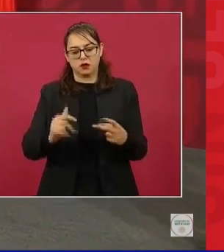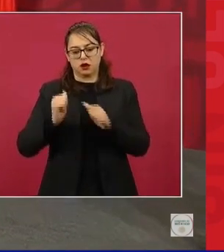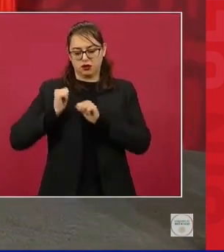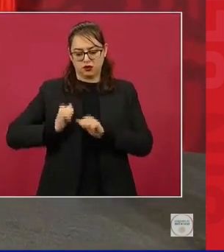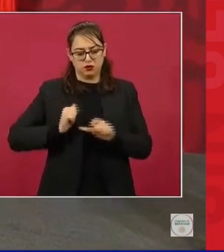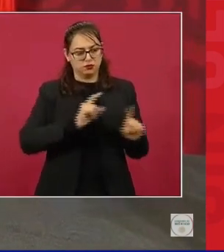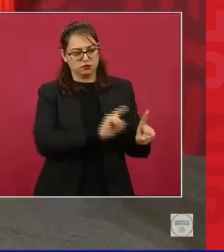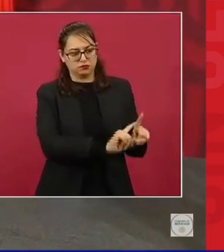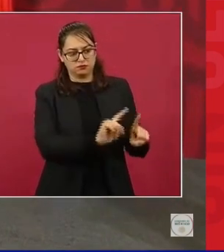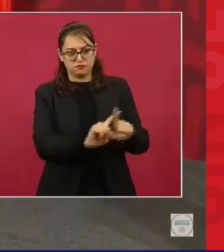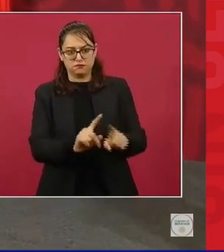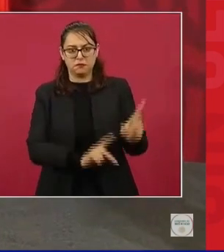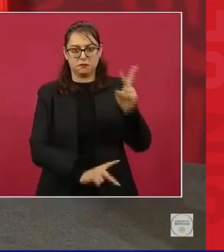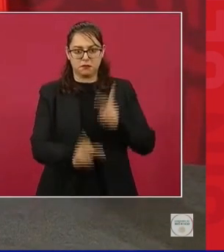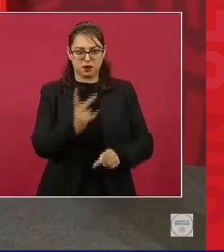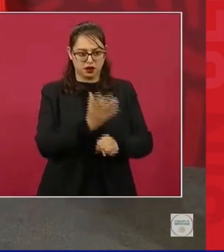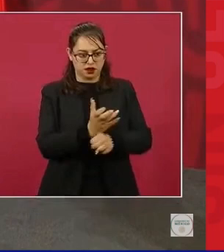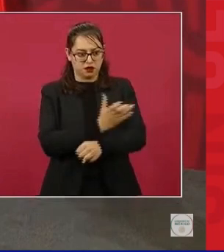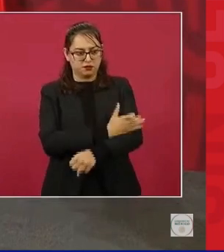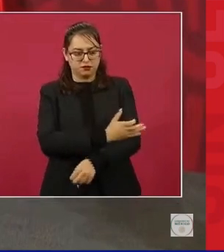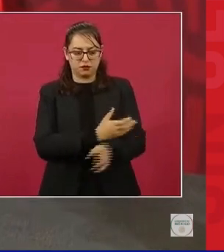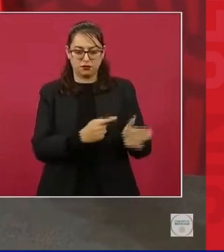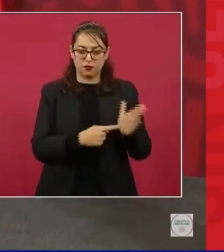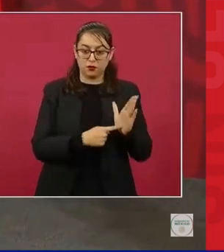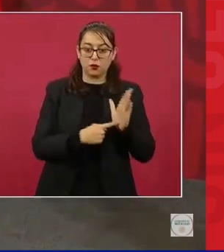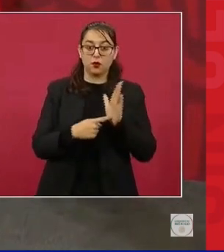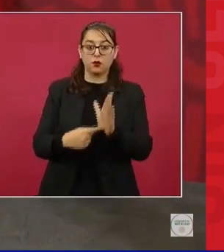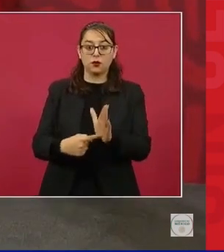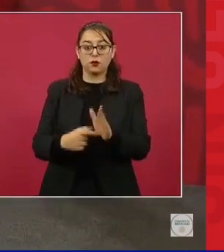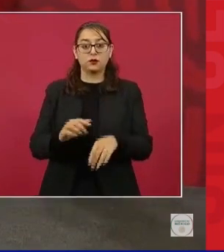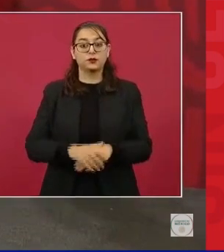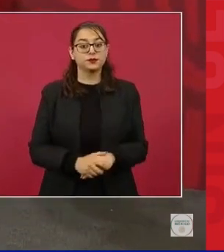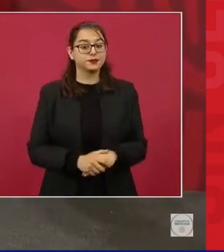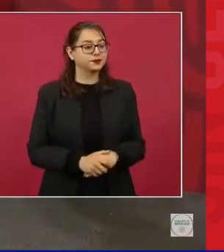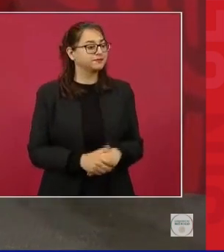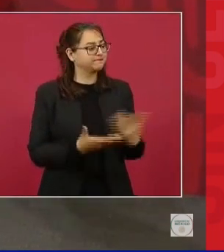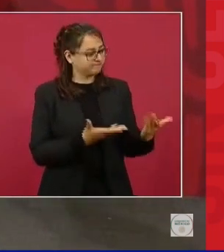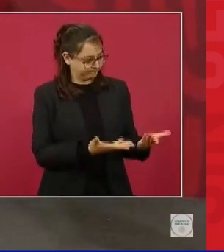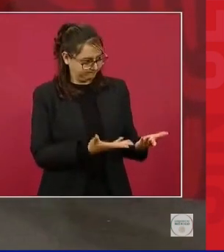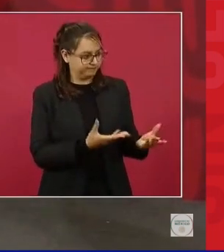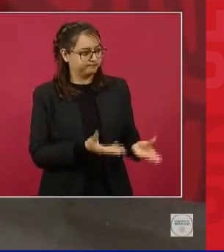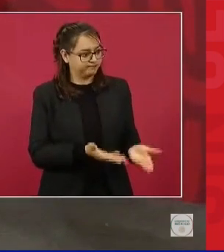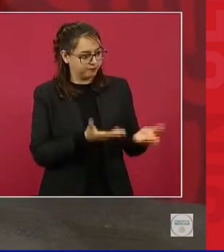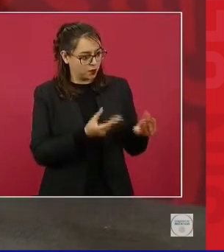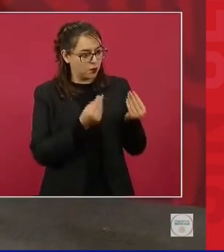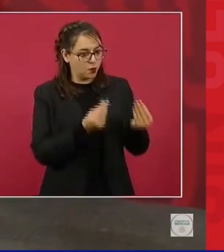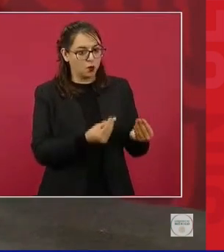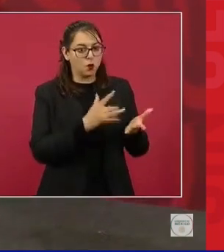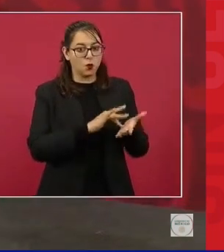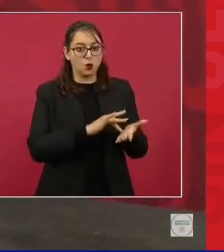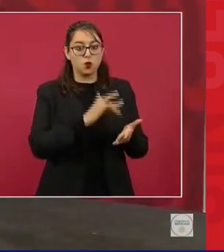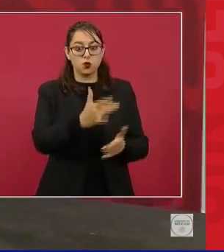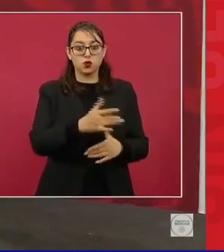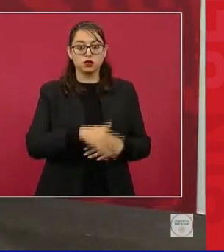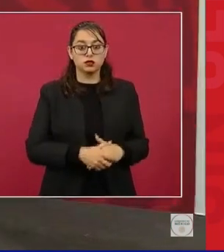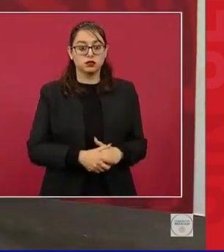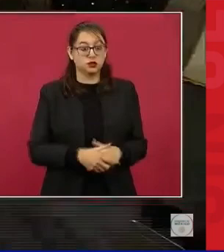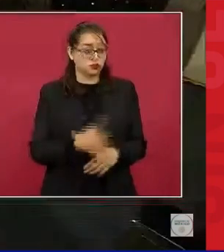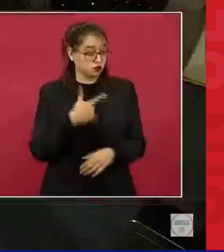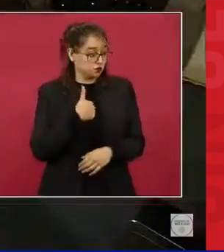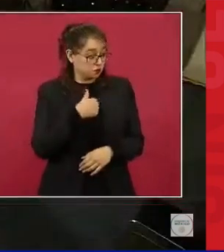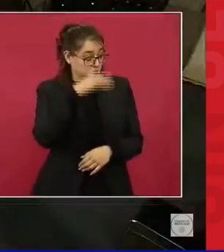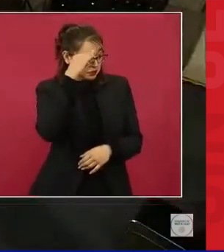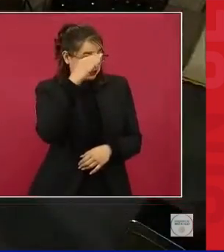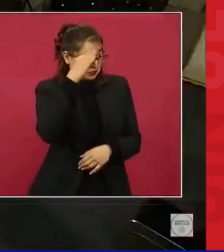Hacienda. Ahora continuamos. Muchas gracias. Yo pensé que me iban a dejar mi ejemplar de